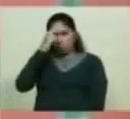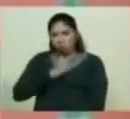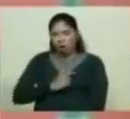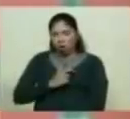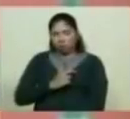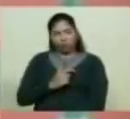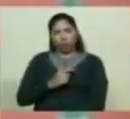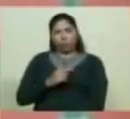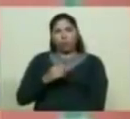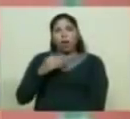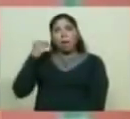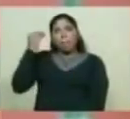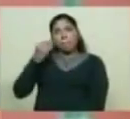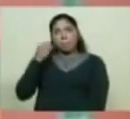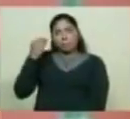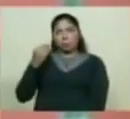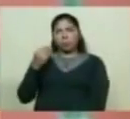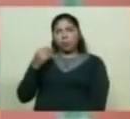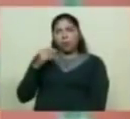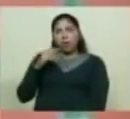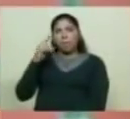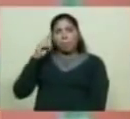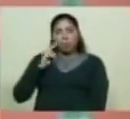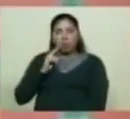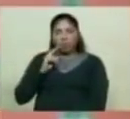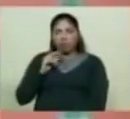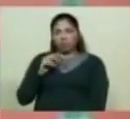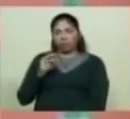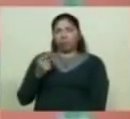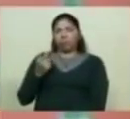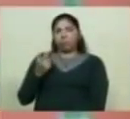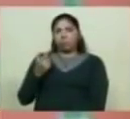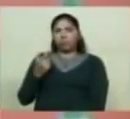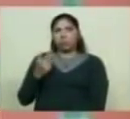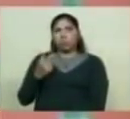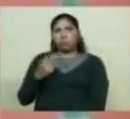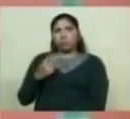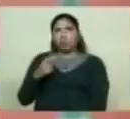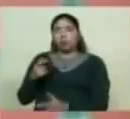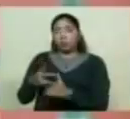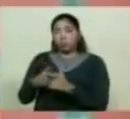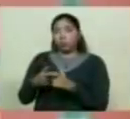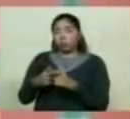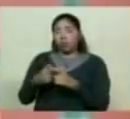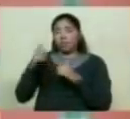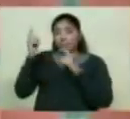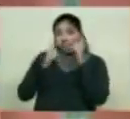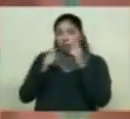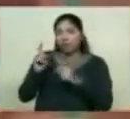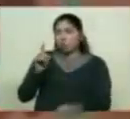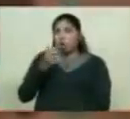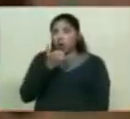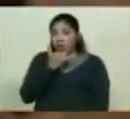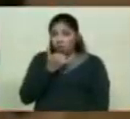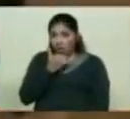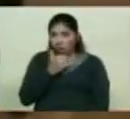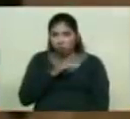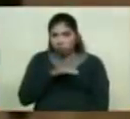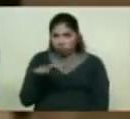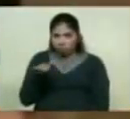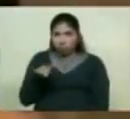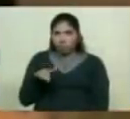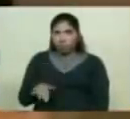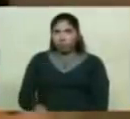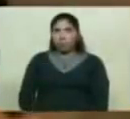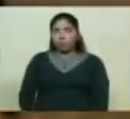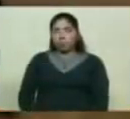bolívar aquí dibuja y por eso nuestro comandante hugo chávez no se equivocaba a pesar de que los